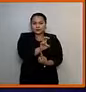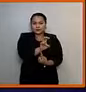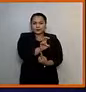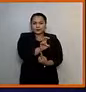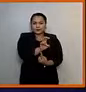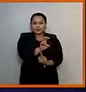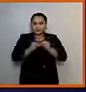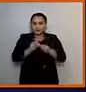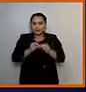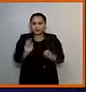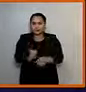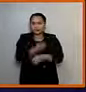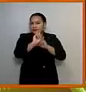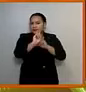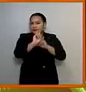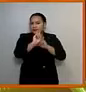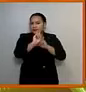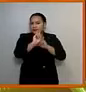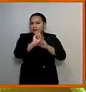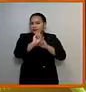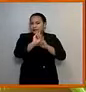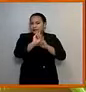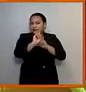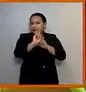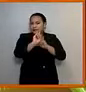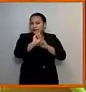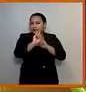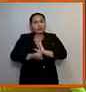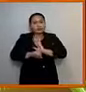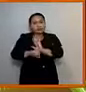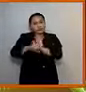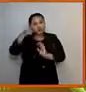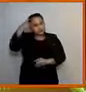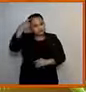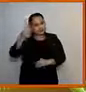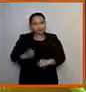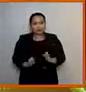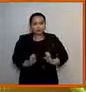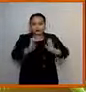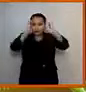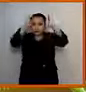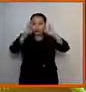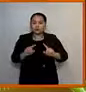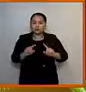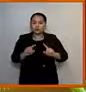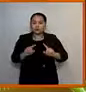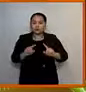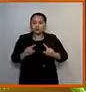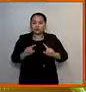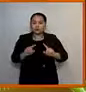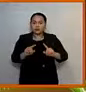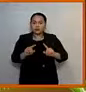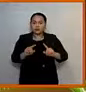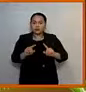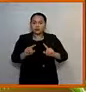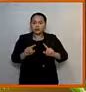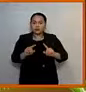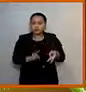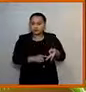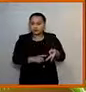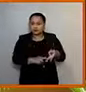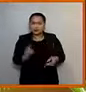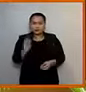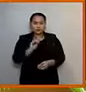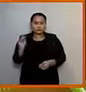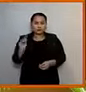4, el número ganador para la diaria es el 74, su símbolo de sueños edificio. En el cuadro del cuerpo lo pueden ubicar en el muslo